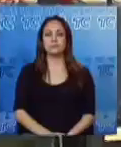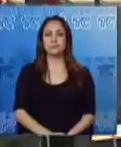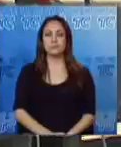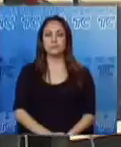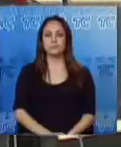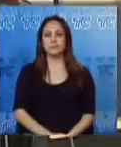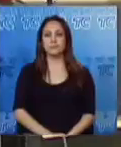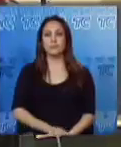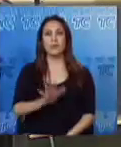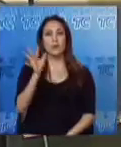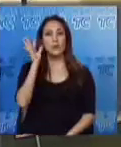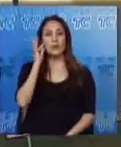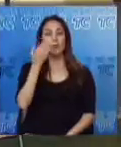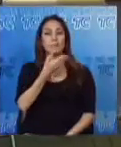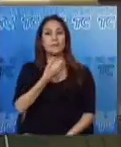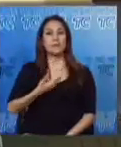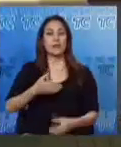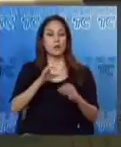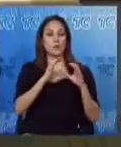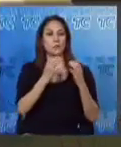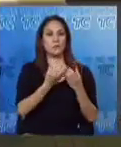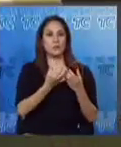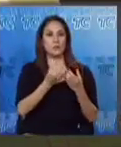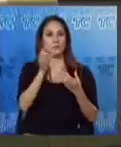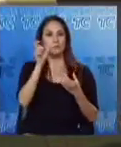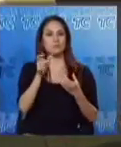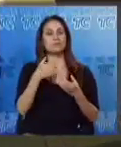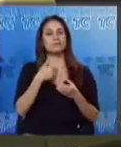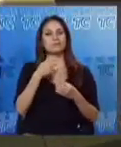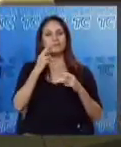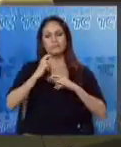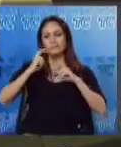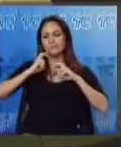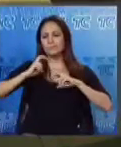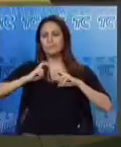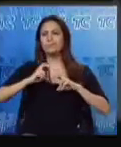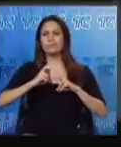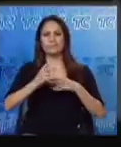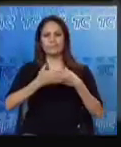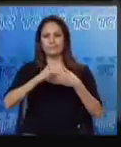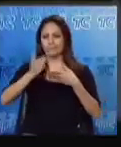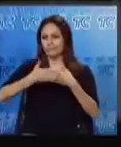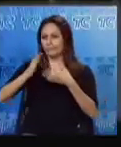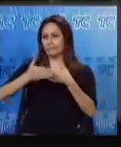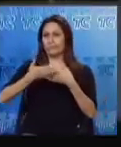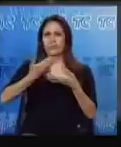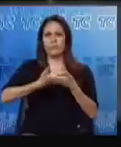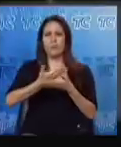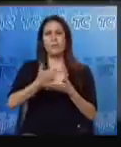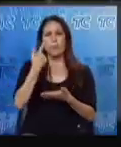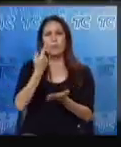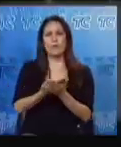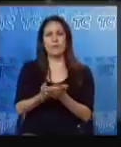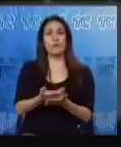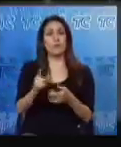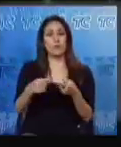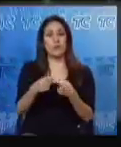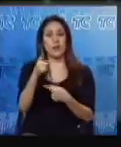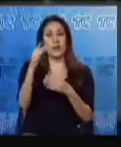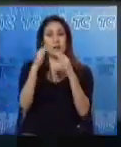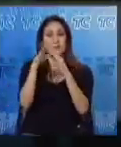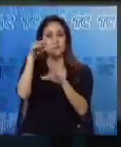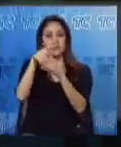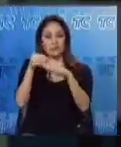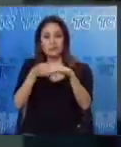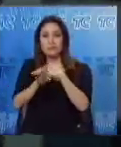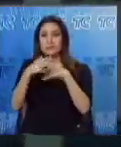Según la presidenta de la Comisión de Fiscalización, María José Carrión, los avances en su investigación revelan que el día de la captura de Mauro T., supuesto asesor del alcalde Mauricio